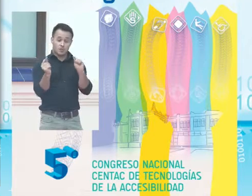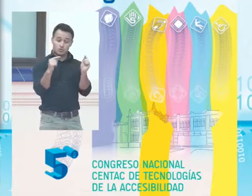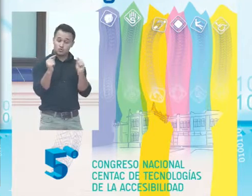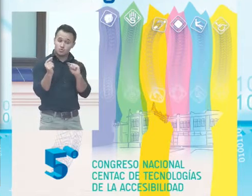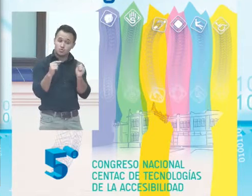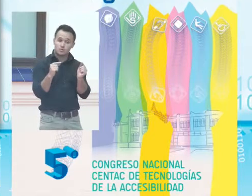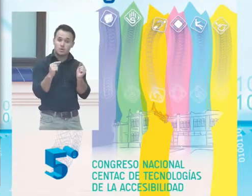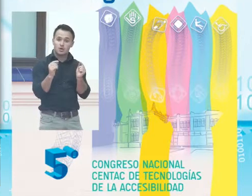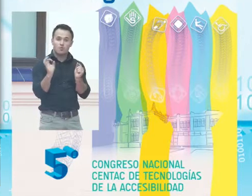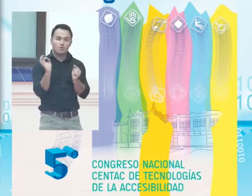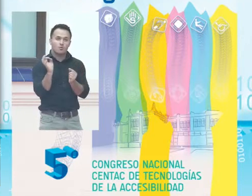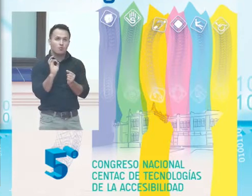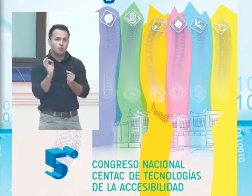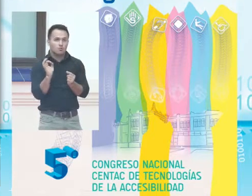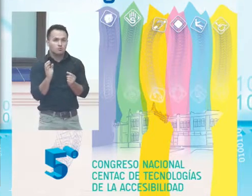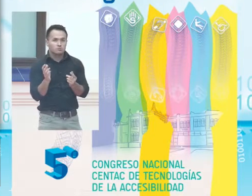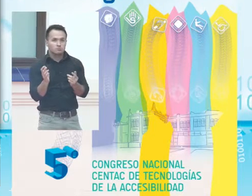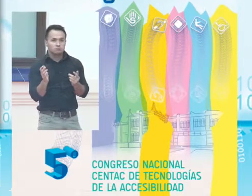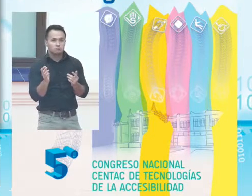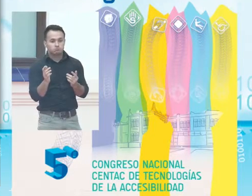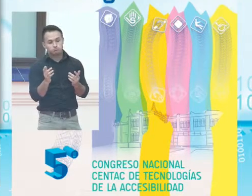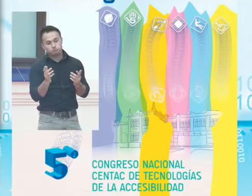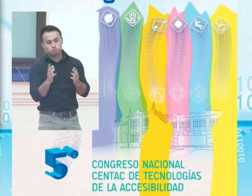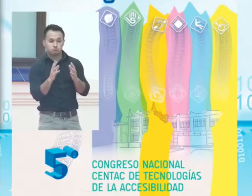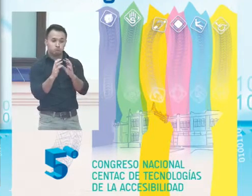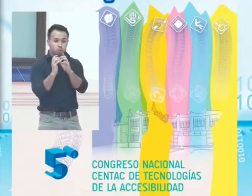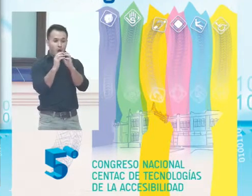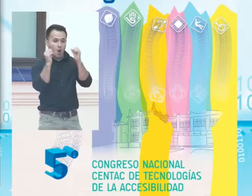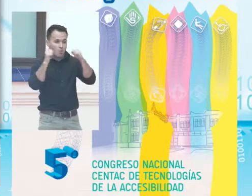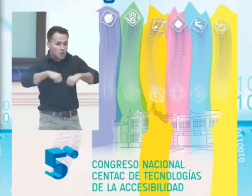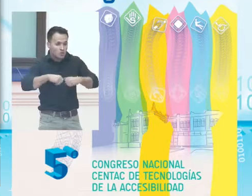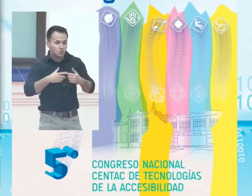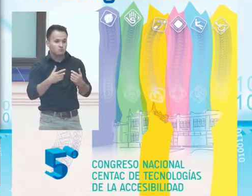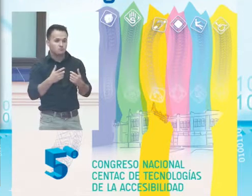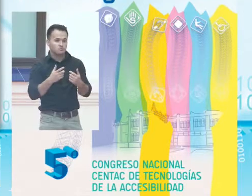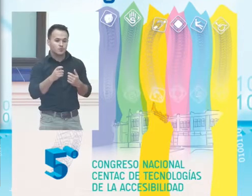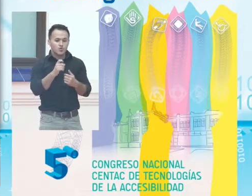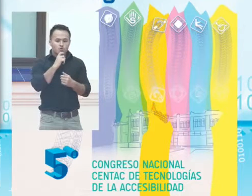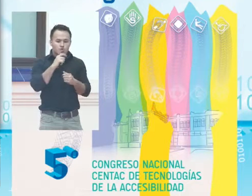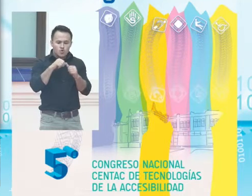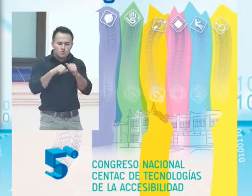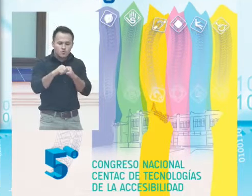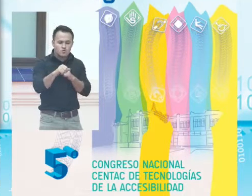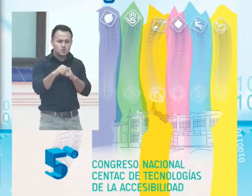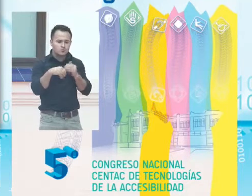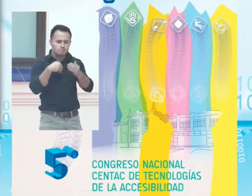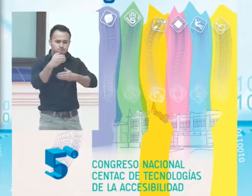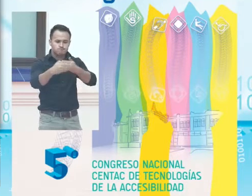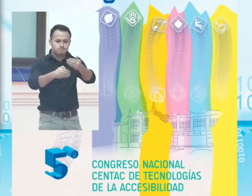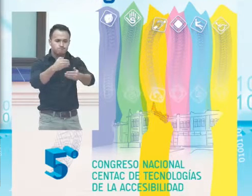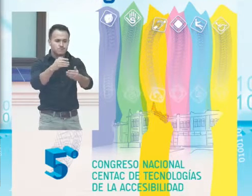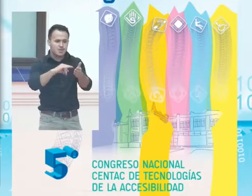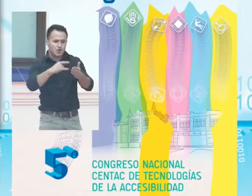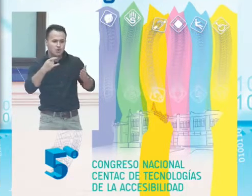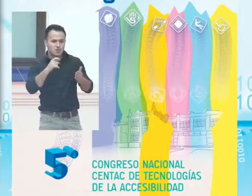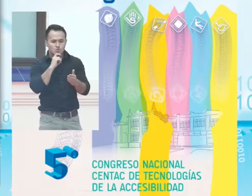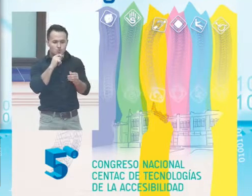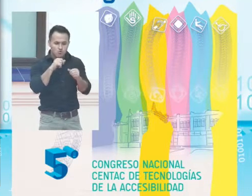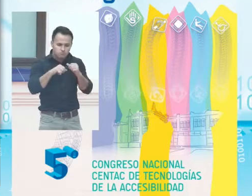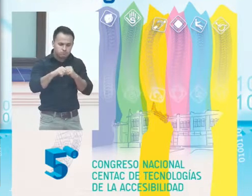discuten o se ponen de acuerdo en cómo vamos a evolucionar la